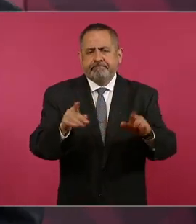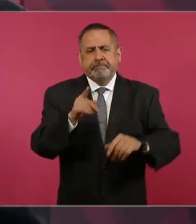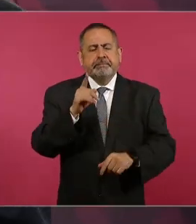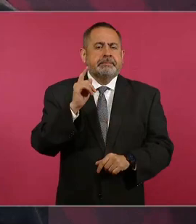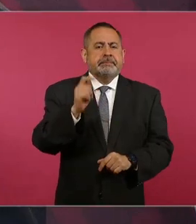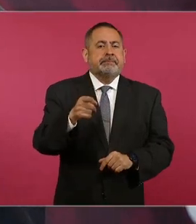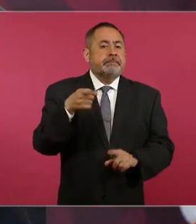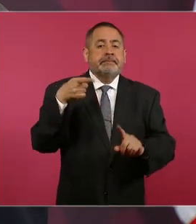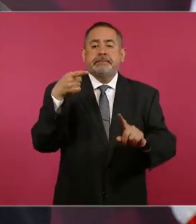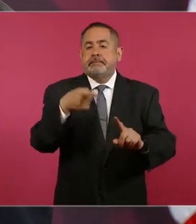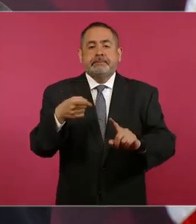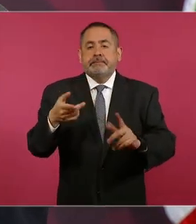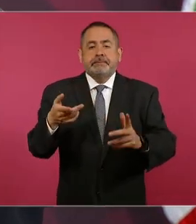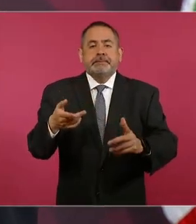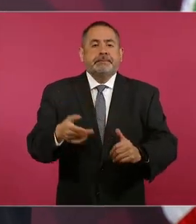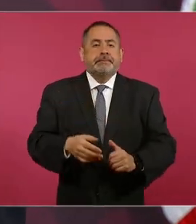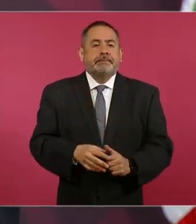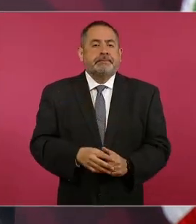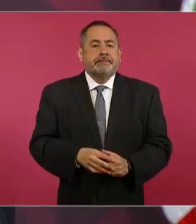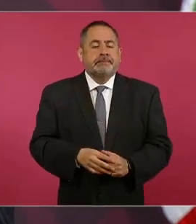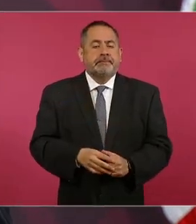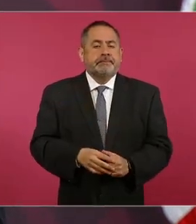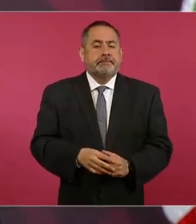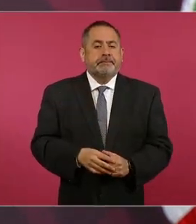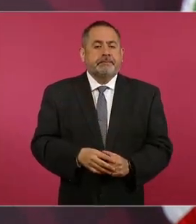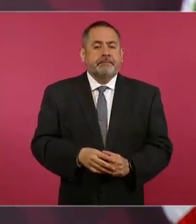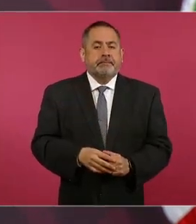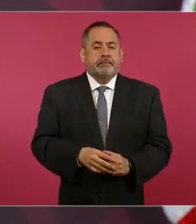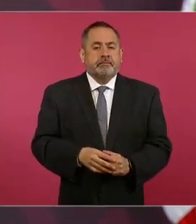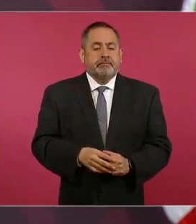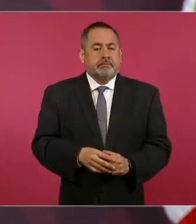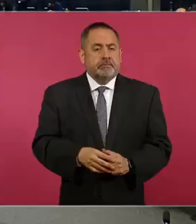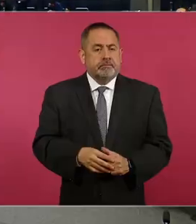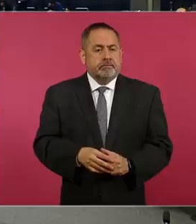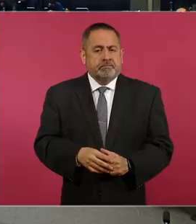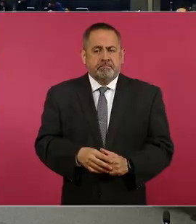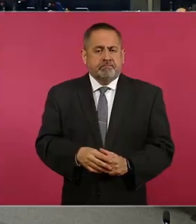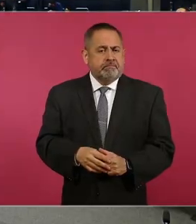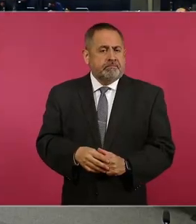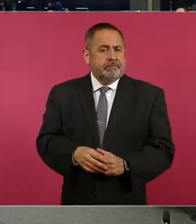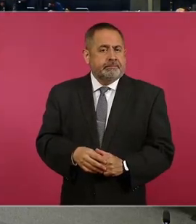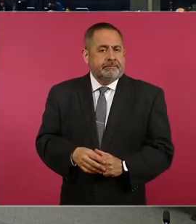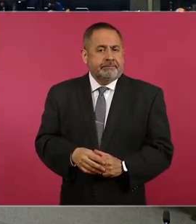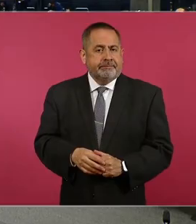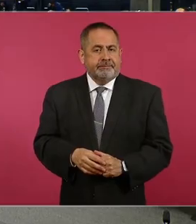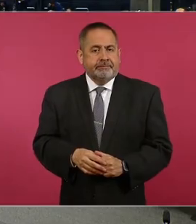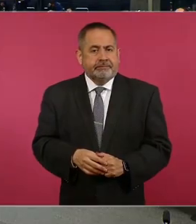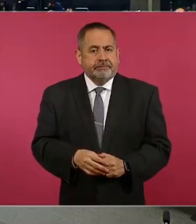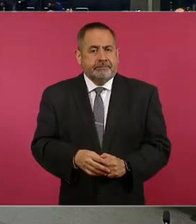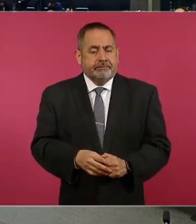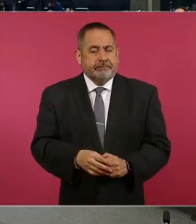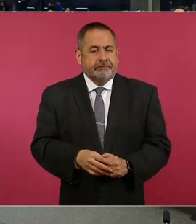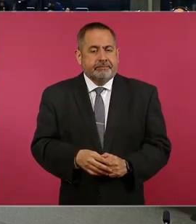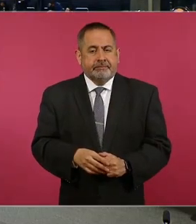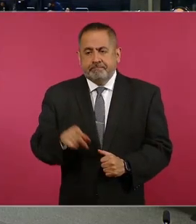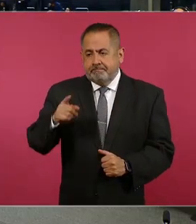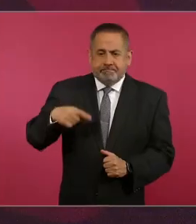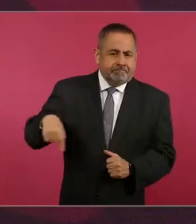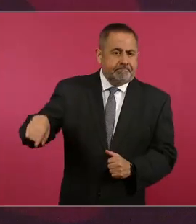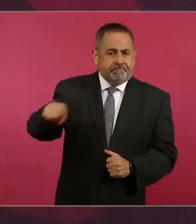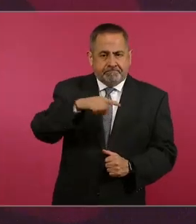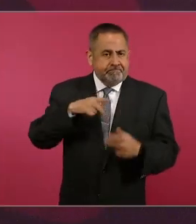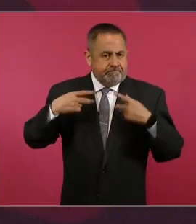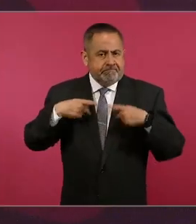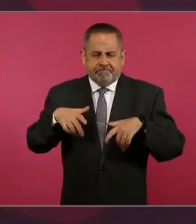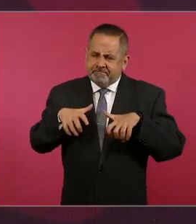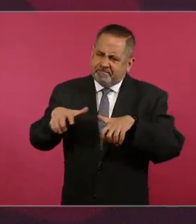además de ese masivo y contundente respaldo